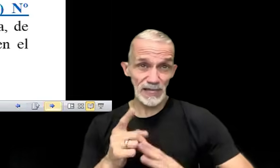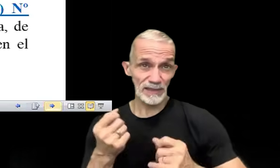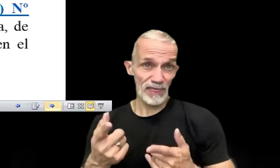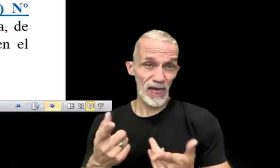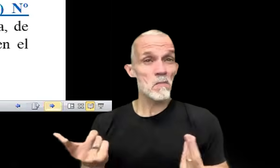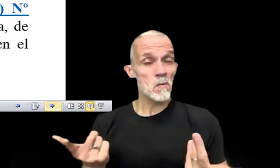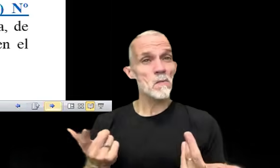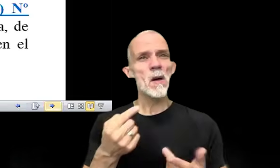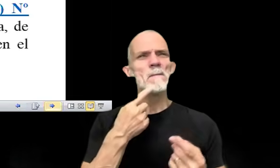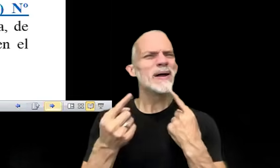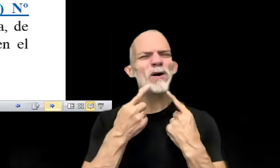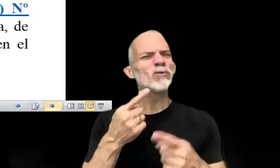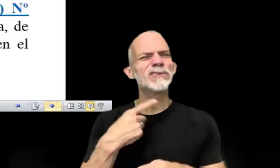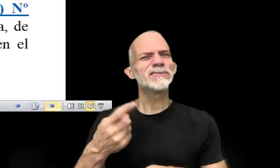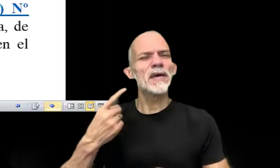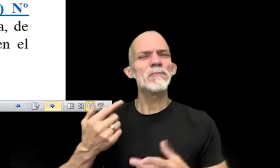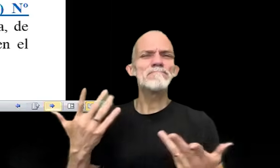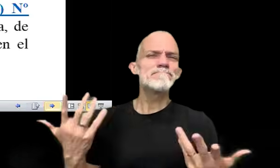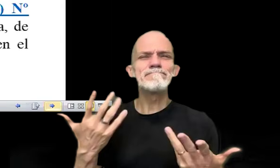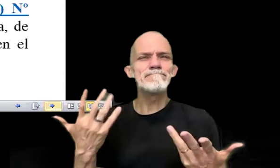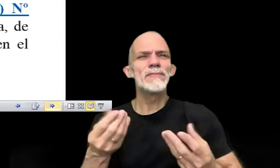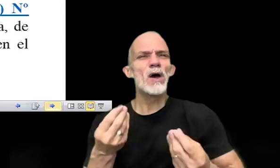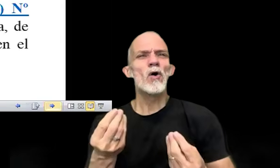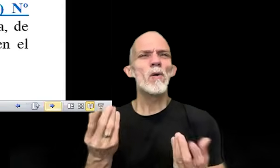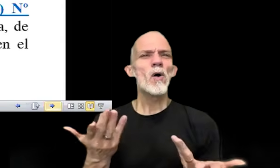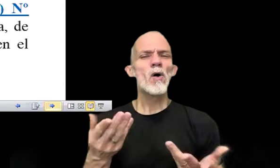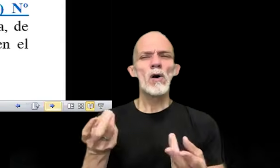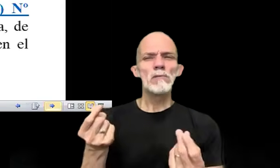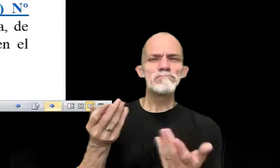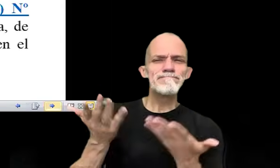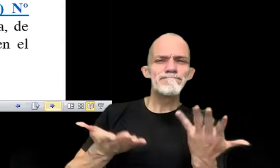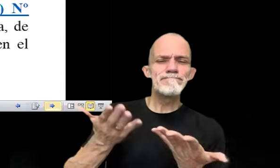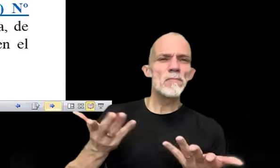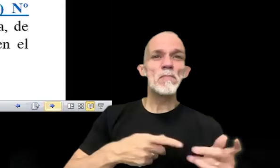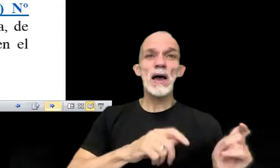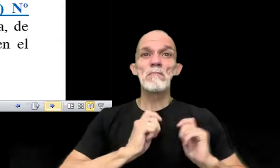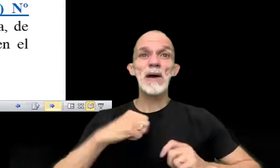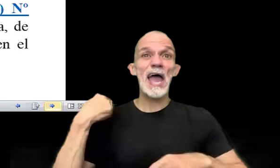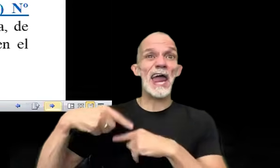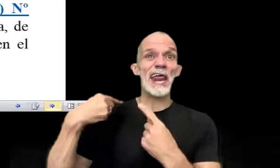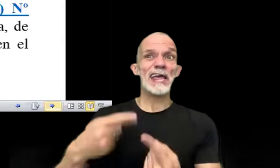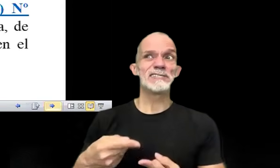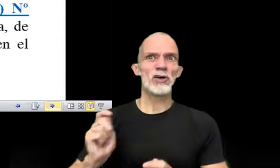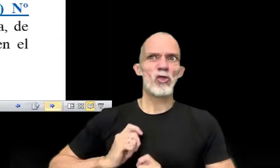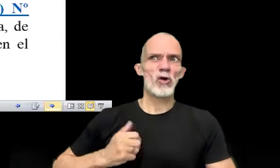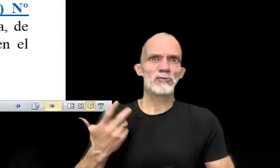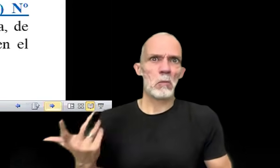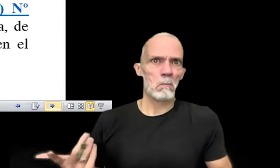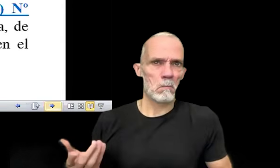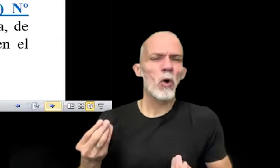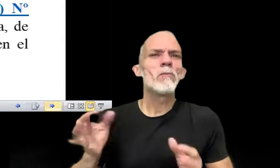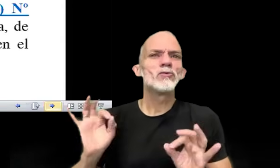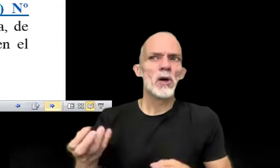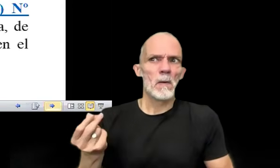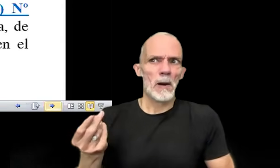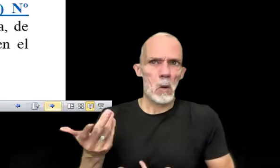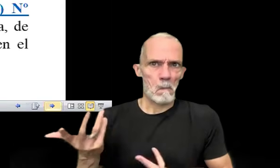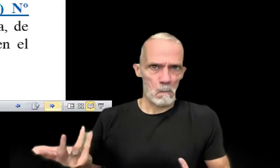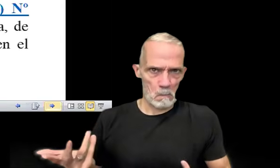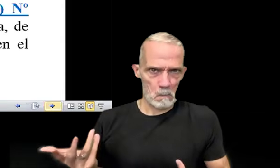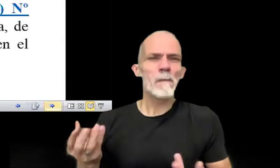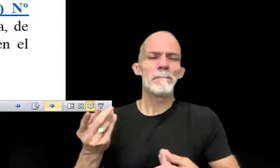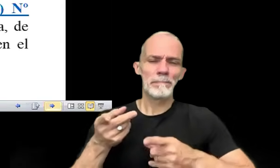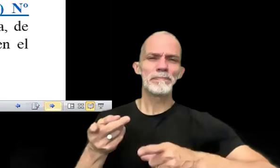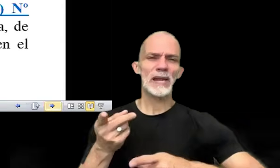Interesantes, que siempre son preguntas que se generan, que es cómo se evalúa un bien recibido por herencia o donación. Bueno, ¿cómo se evalúa? Se